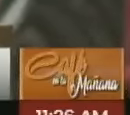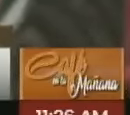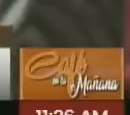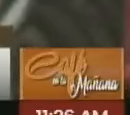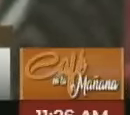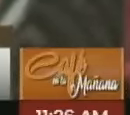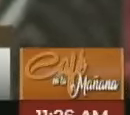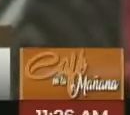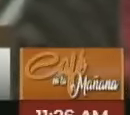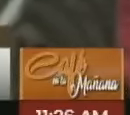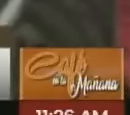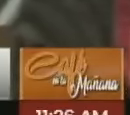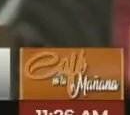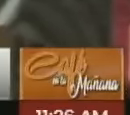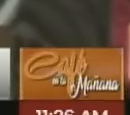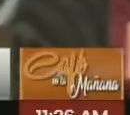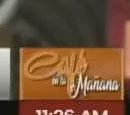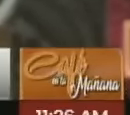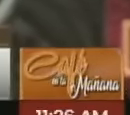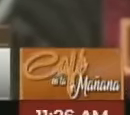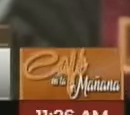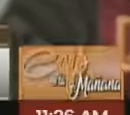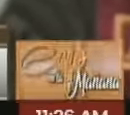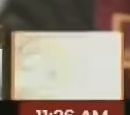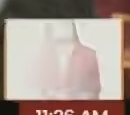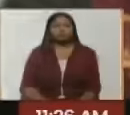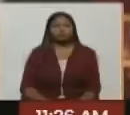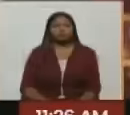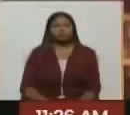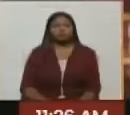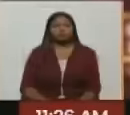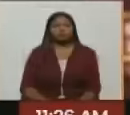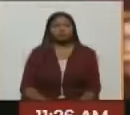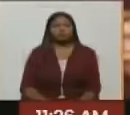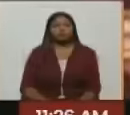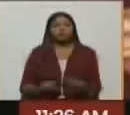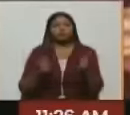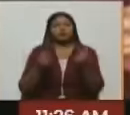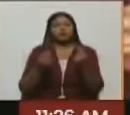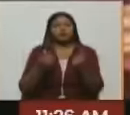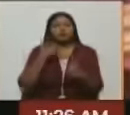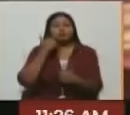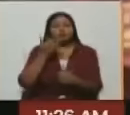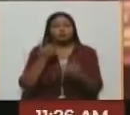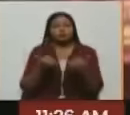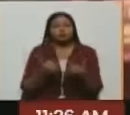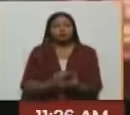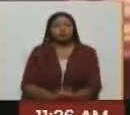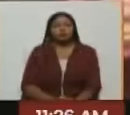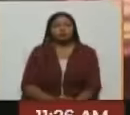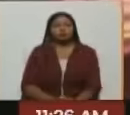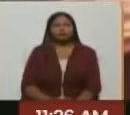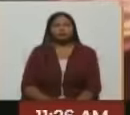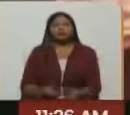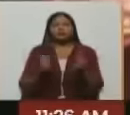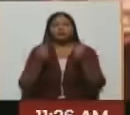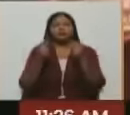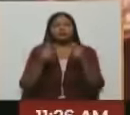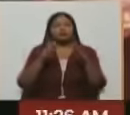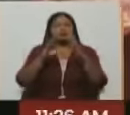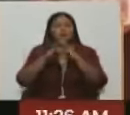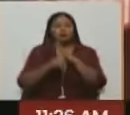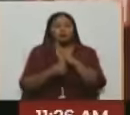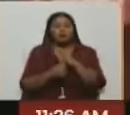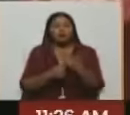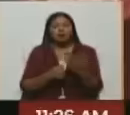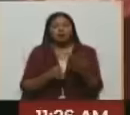paga por dinero sucio, dinero del narcotráfico, dinero que le